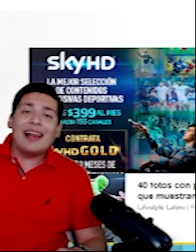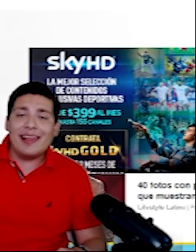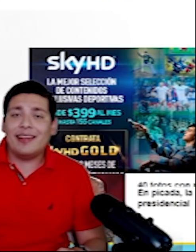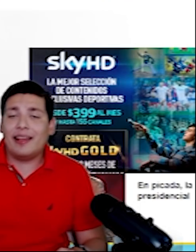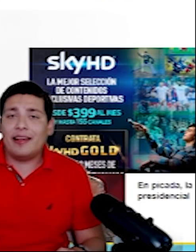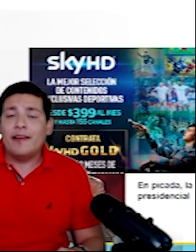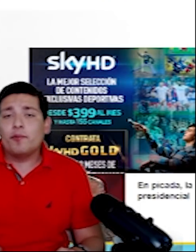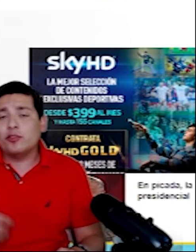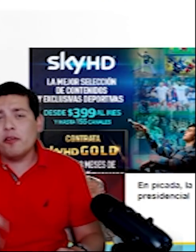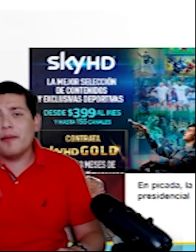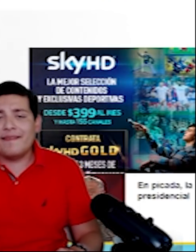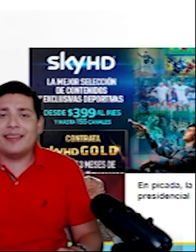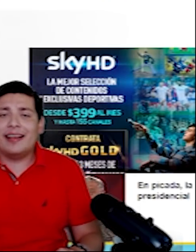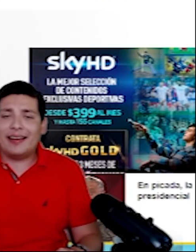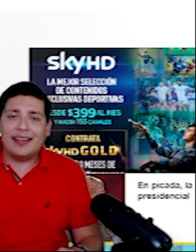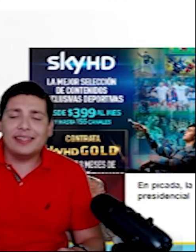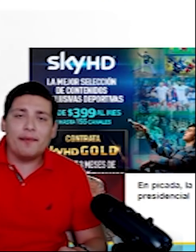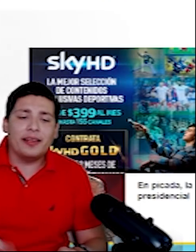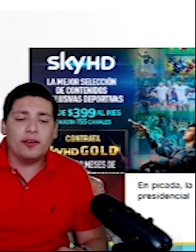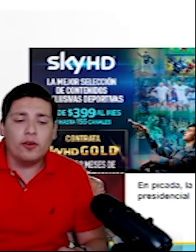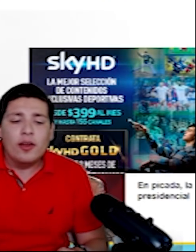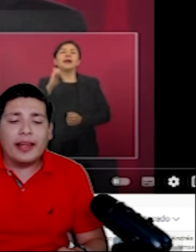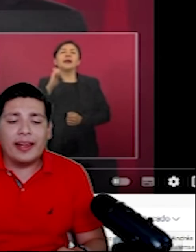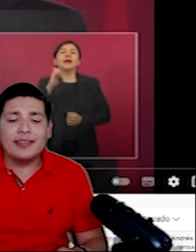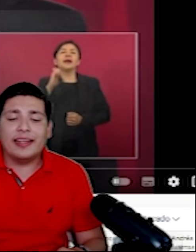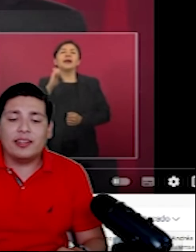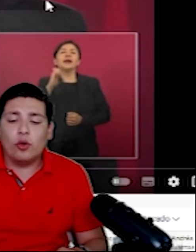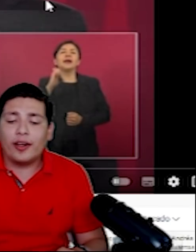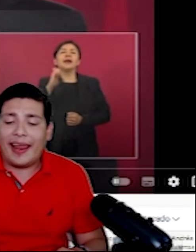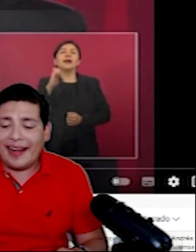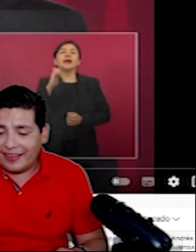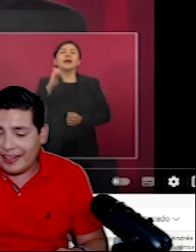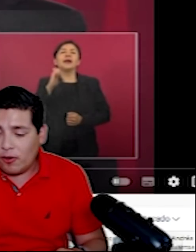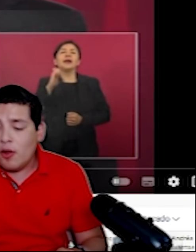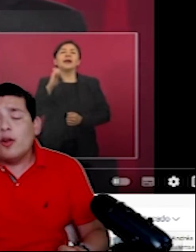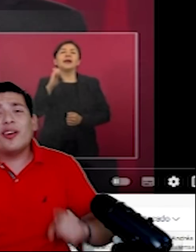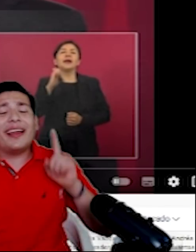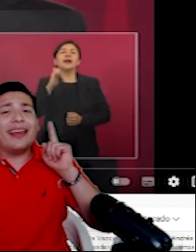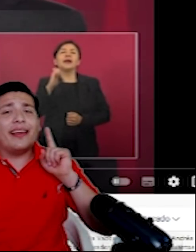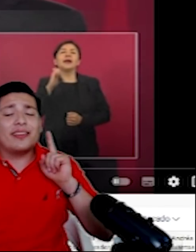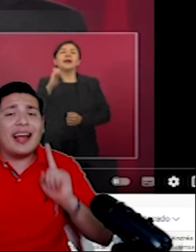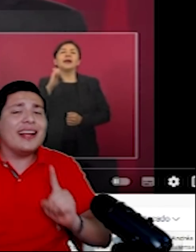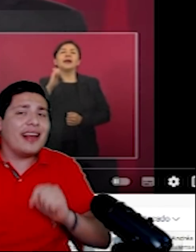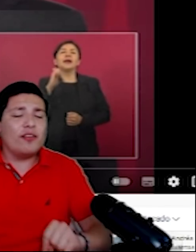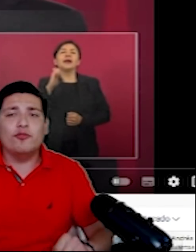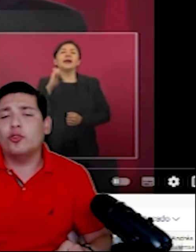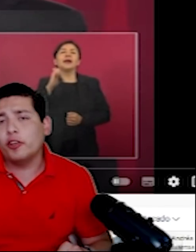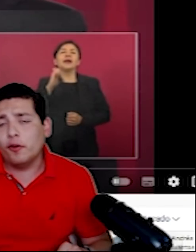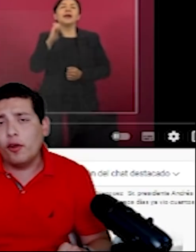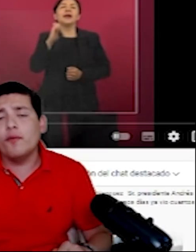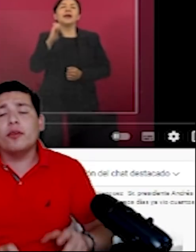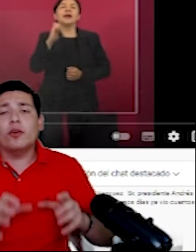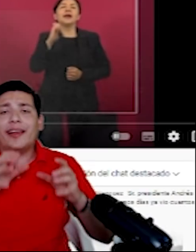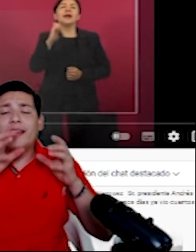esta ley, que pues obviamente le regresa a México el sector eléctrico. Lo que ha generado mucho